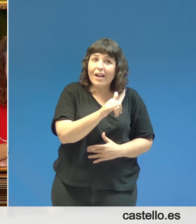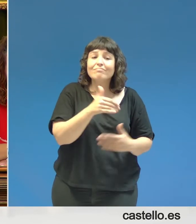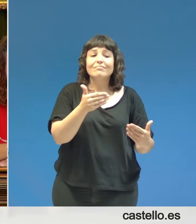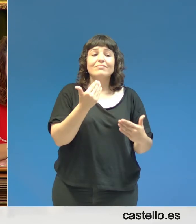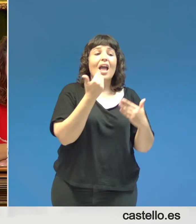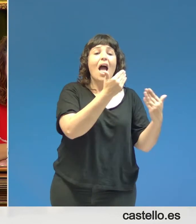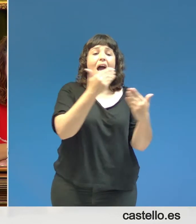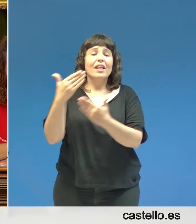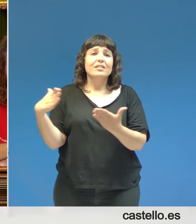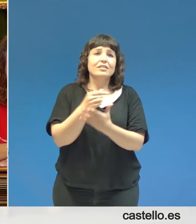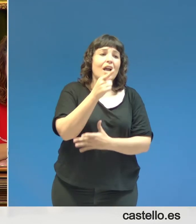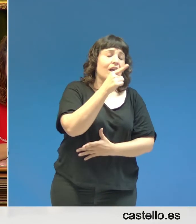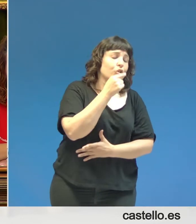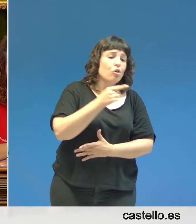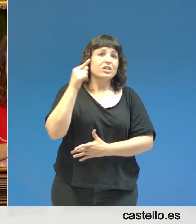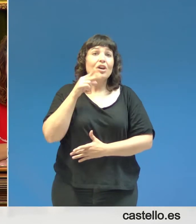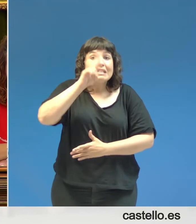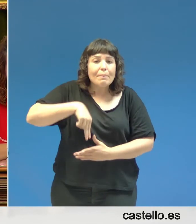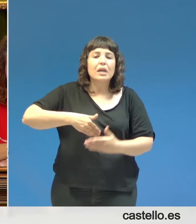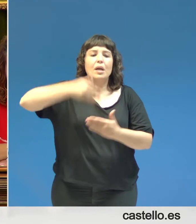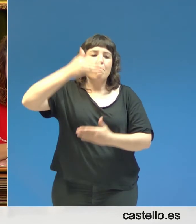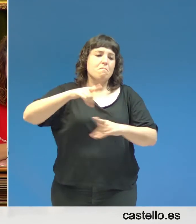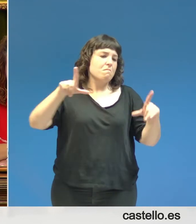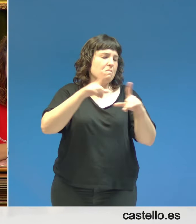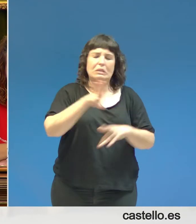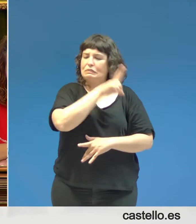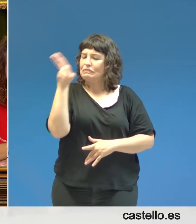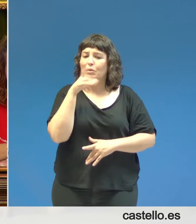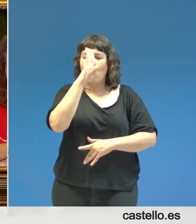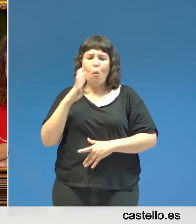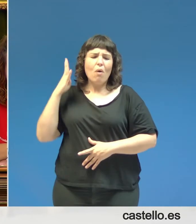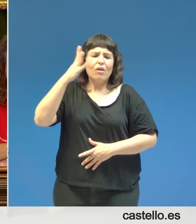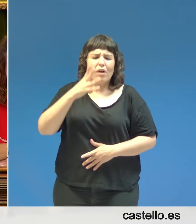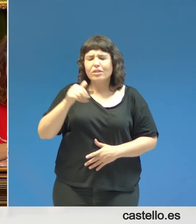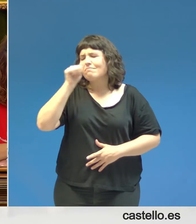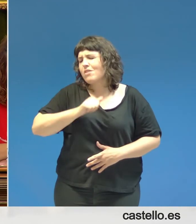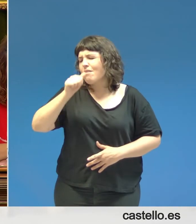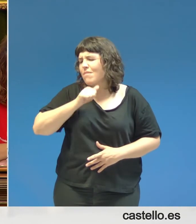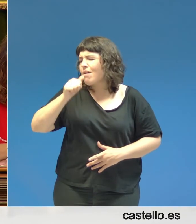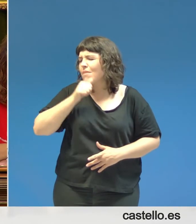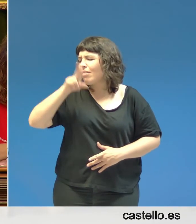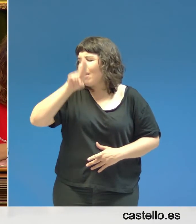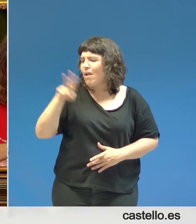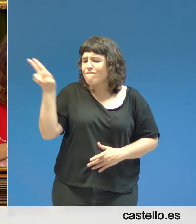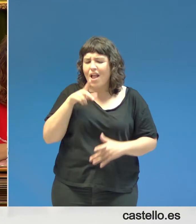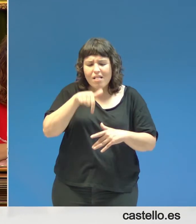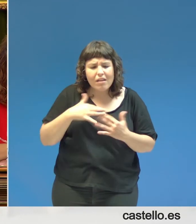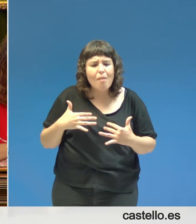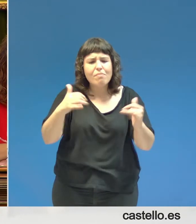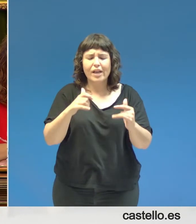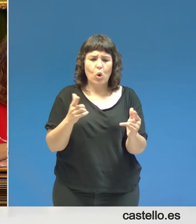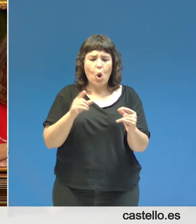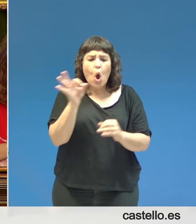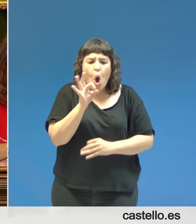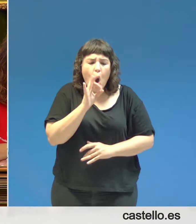todos y a todas, y también a los medios de comunicación que durante estos 4 años también nos habéis aguantado en los plenos, persiguiéndonos,